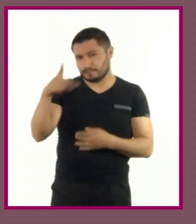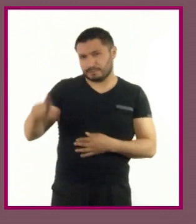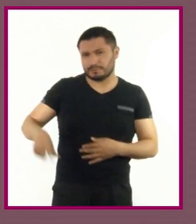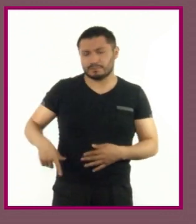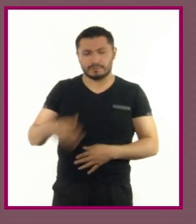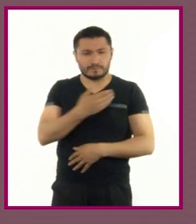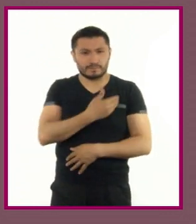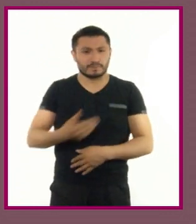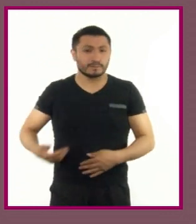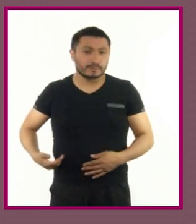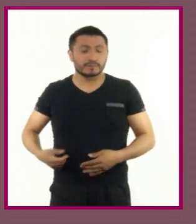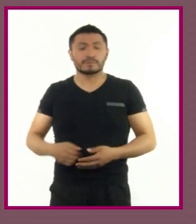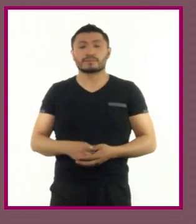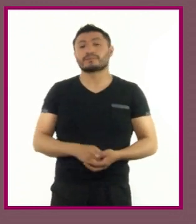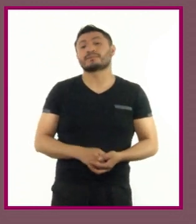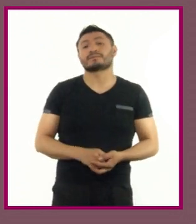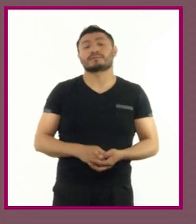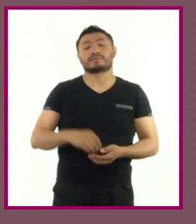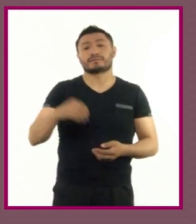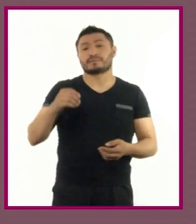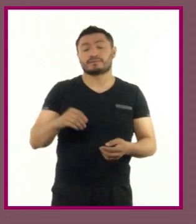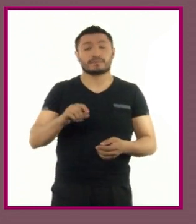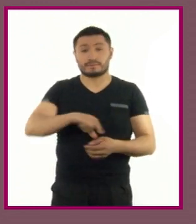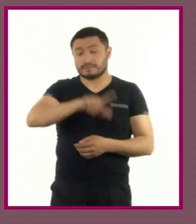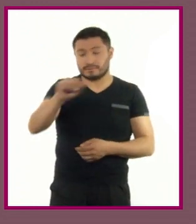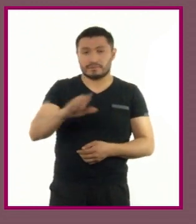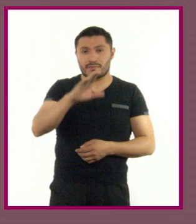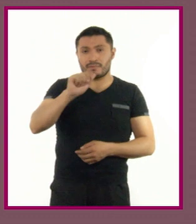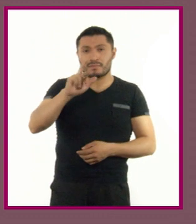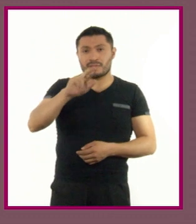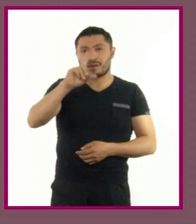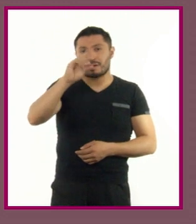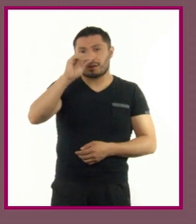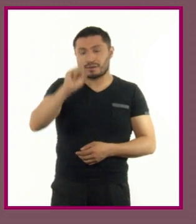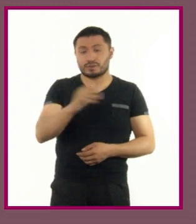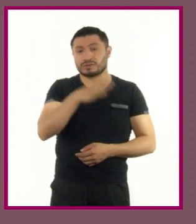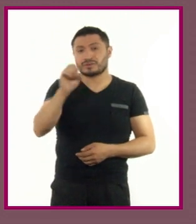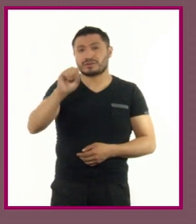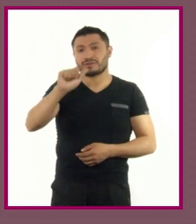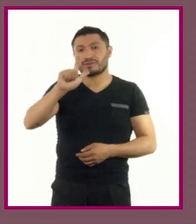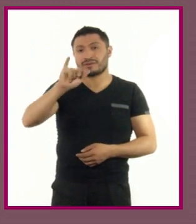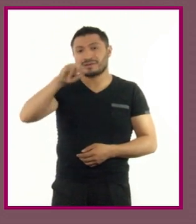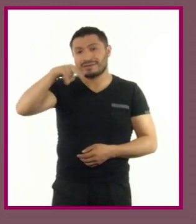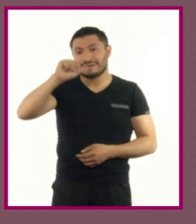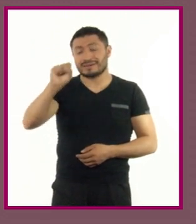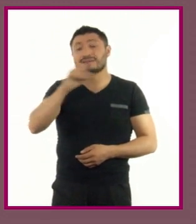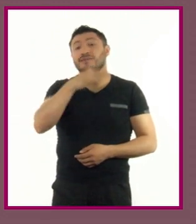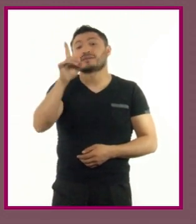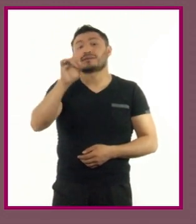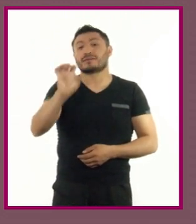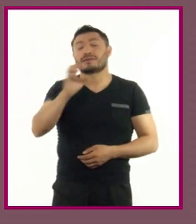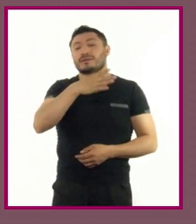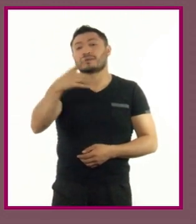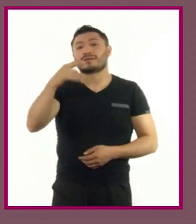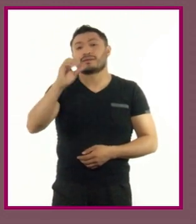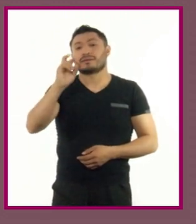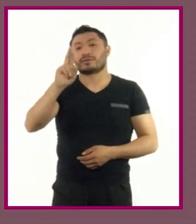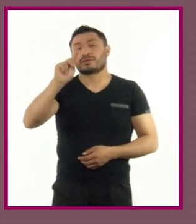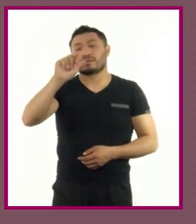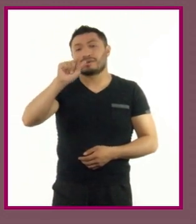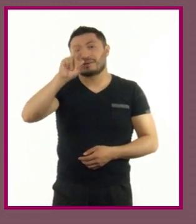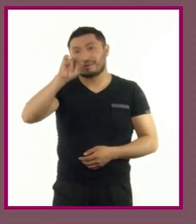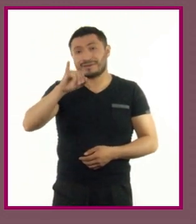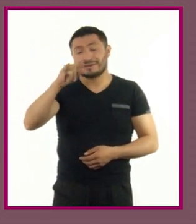la de Carlos Salinas de Gortari, donde se tomó una decisión crucial para las relaciones